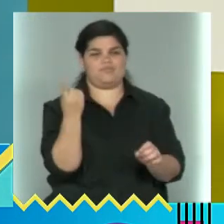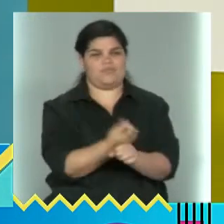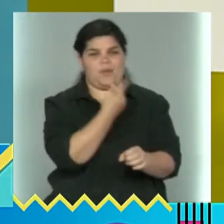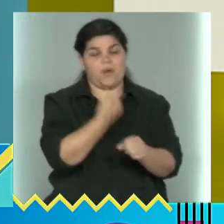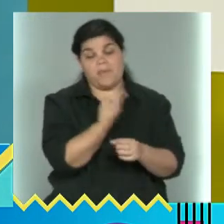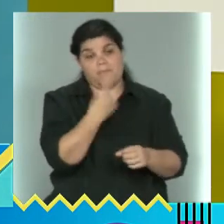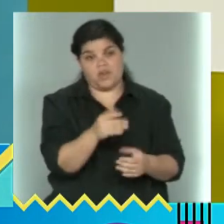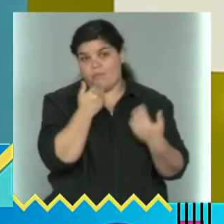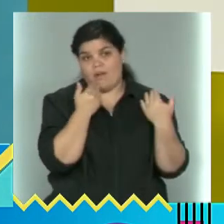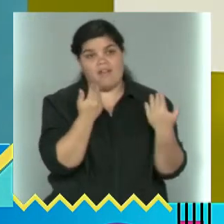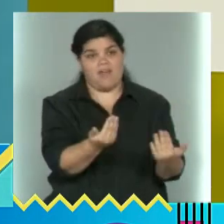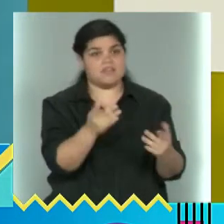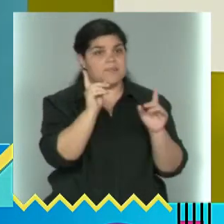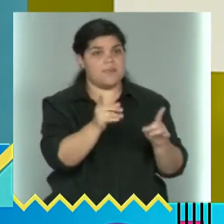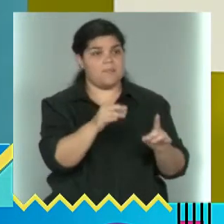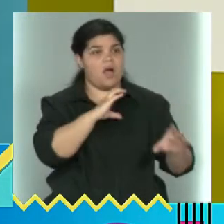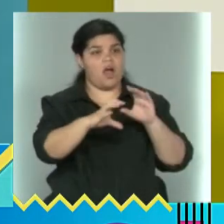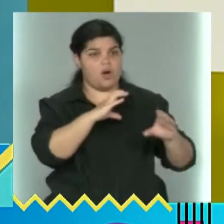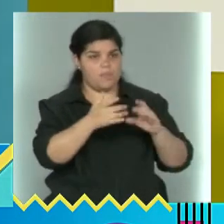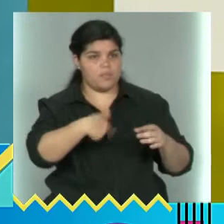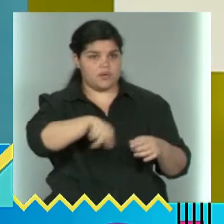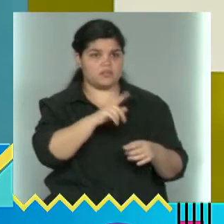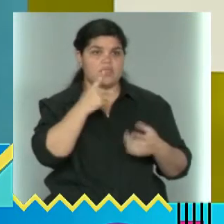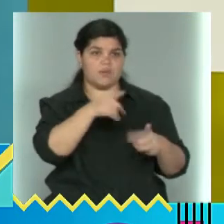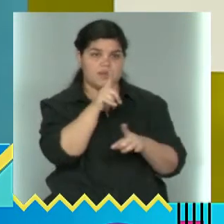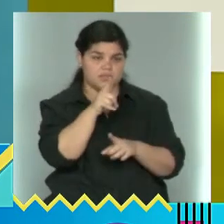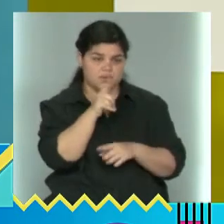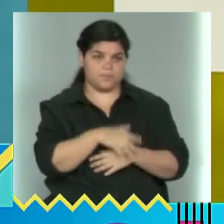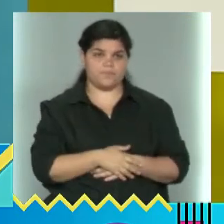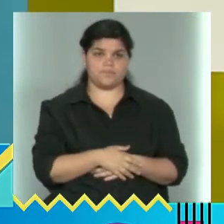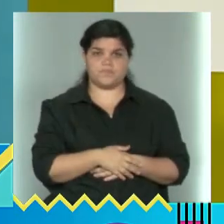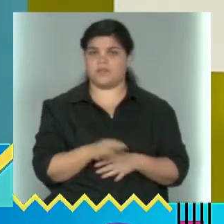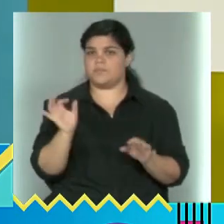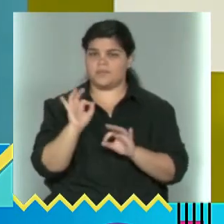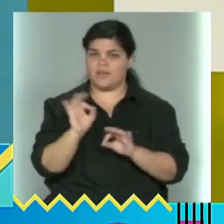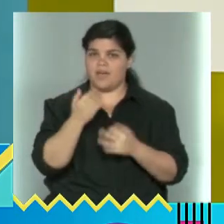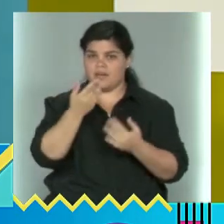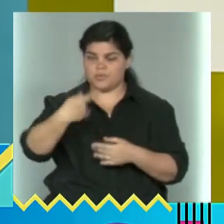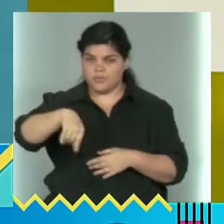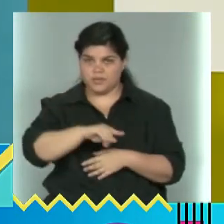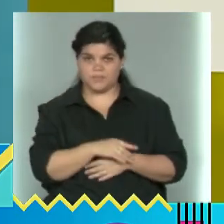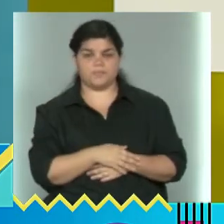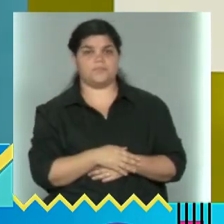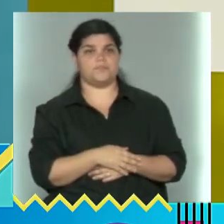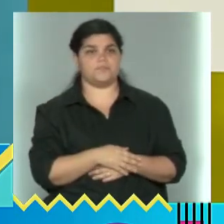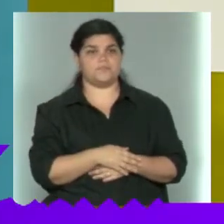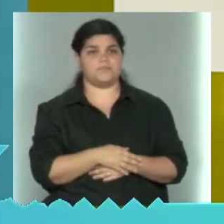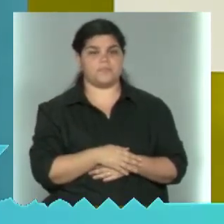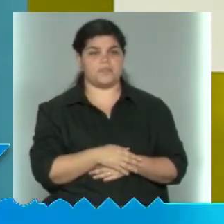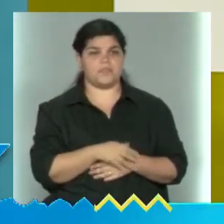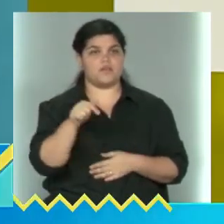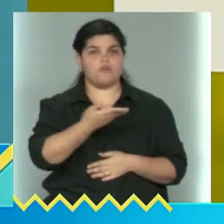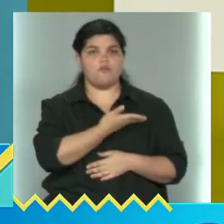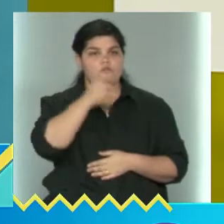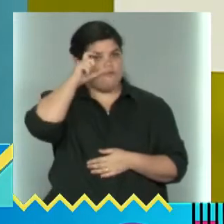Así que, bueno, te agradecemos muchísimo tu participación en Distintos Parecidos. Muchas gracias a ustedes. Hasta luego. Bueno, entonces